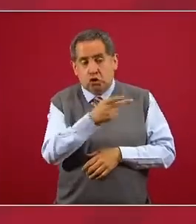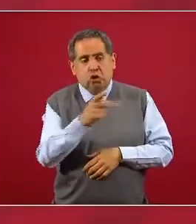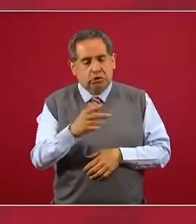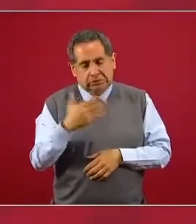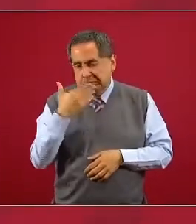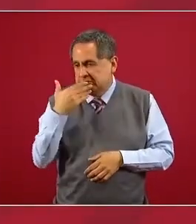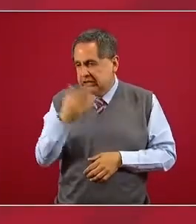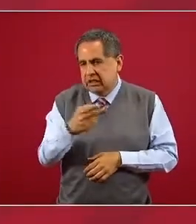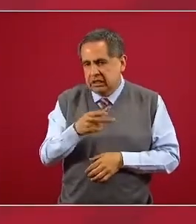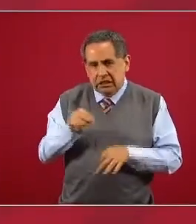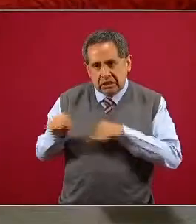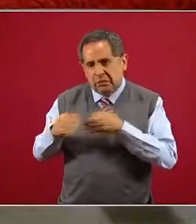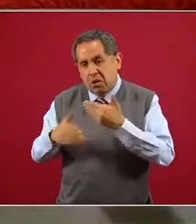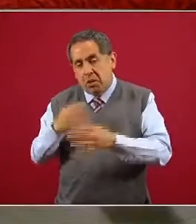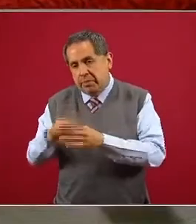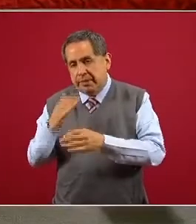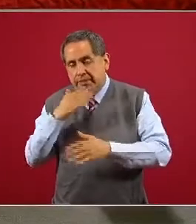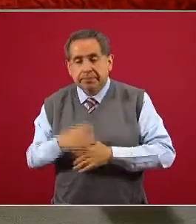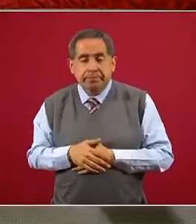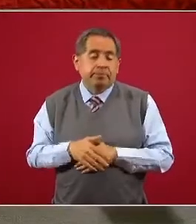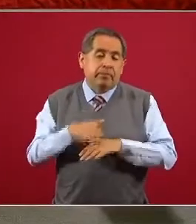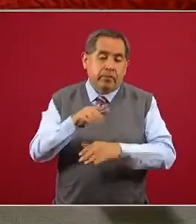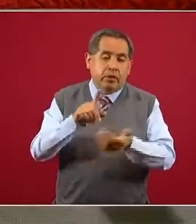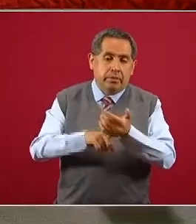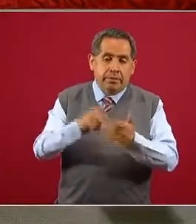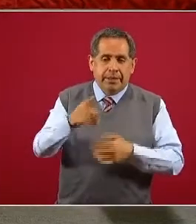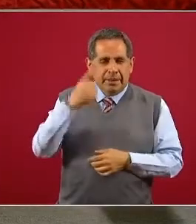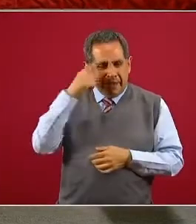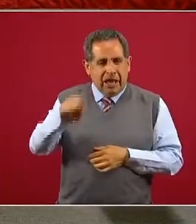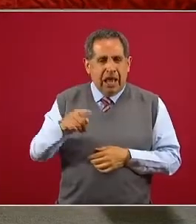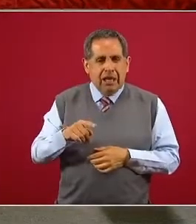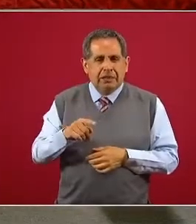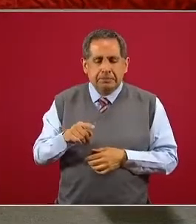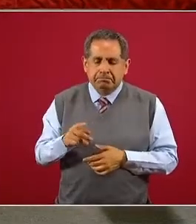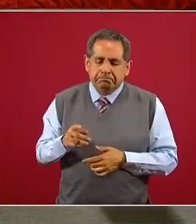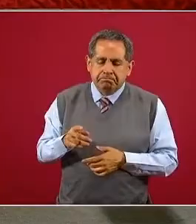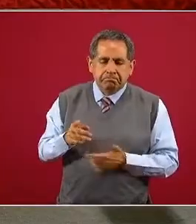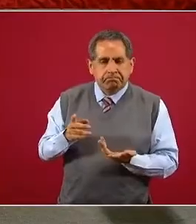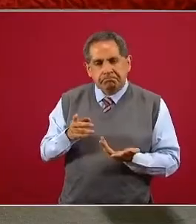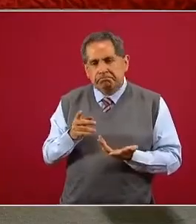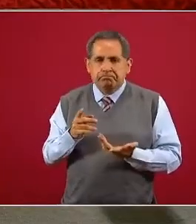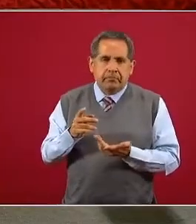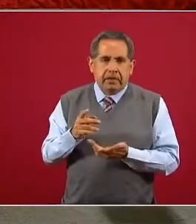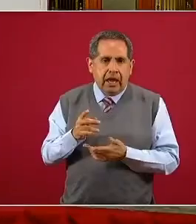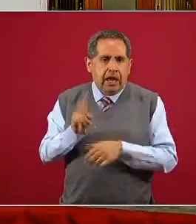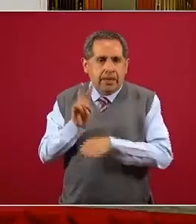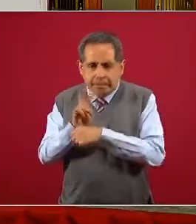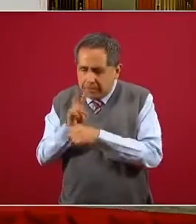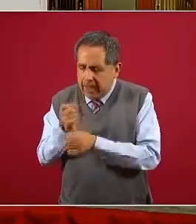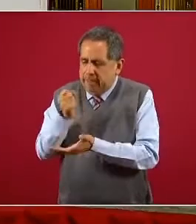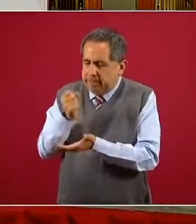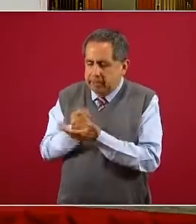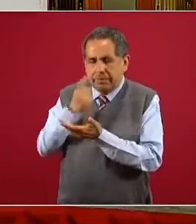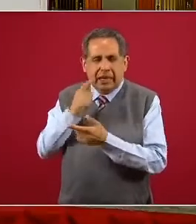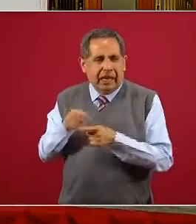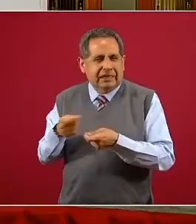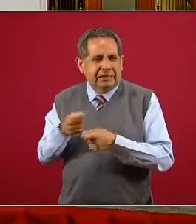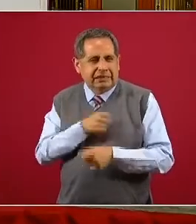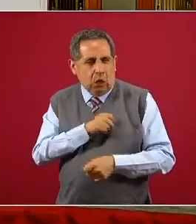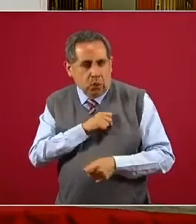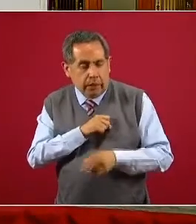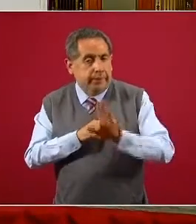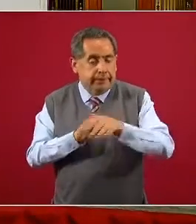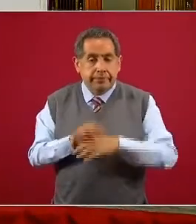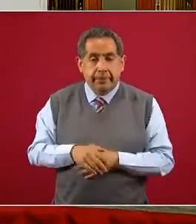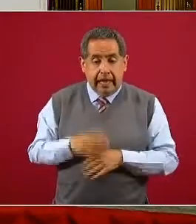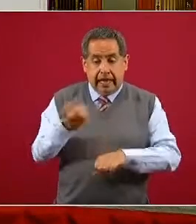como Horacio Duarte. Ahora, sobre el tema de la verificación sanitaria, quisiera aprovechar para dejar en claro, la